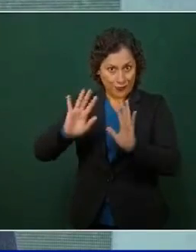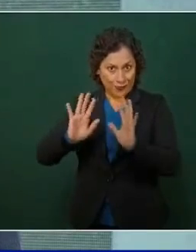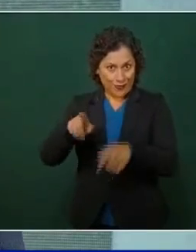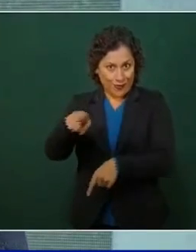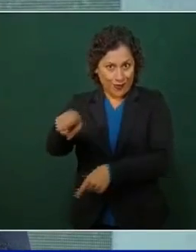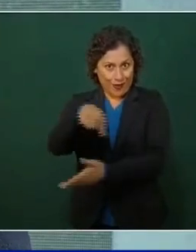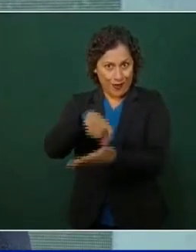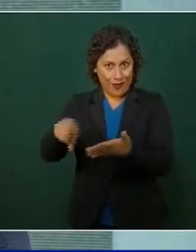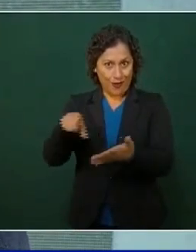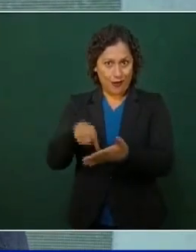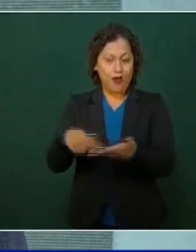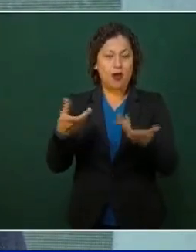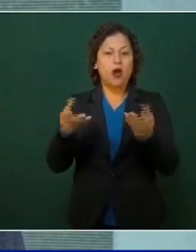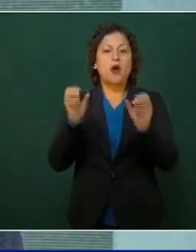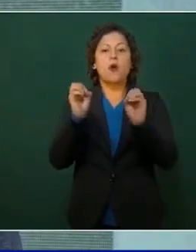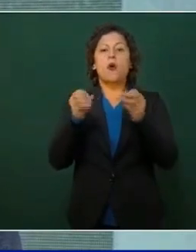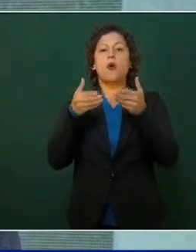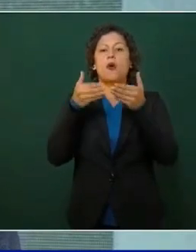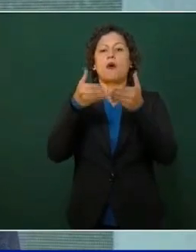yates,